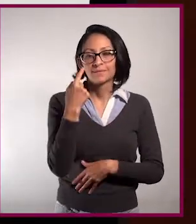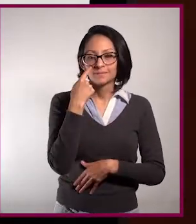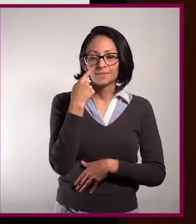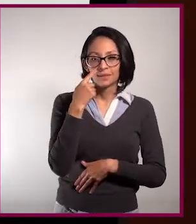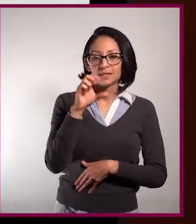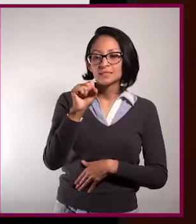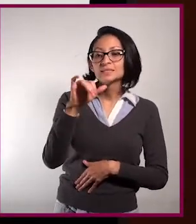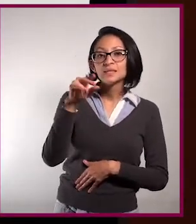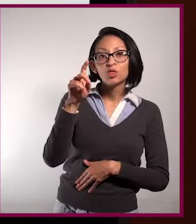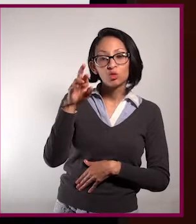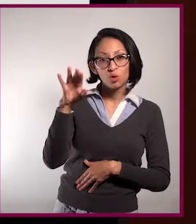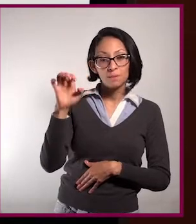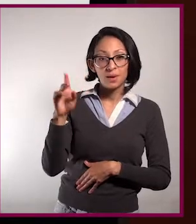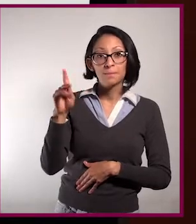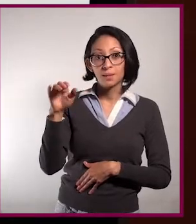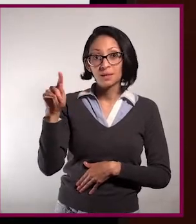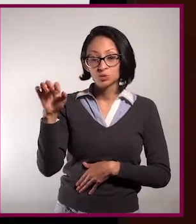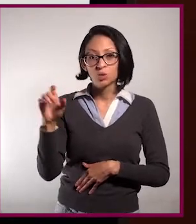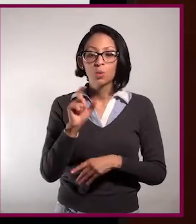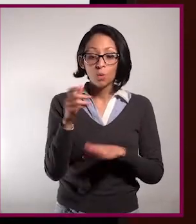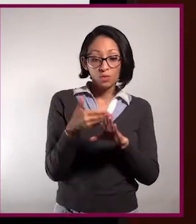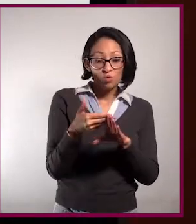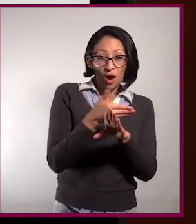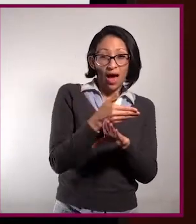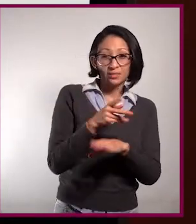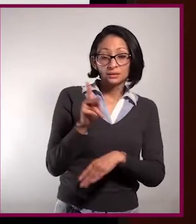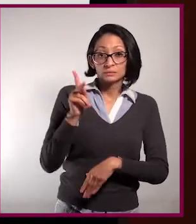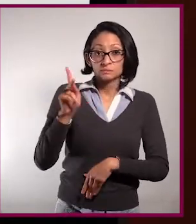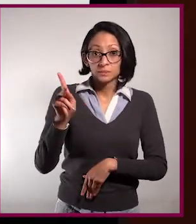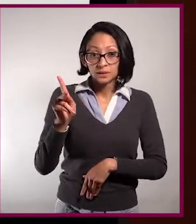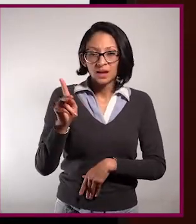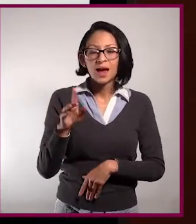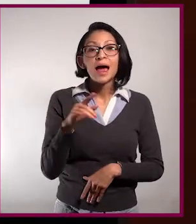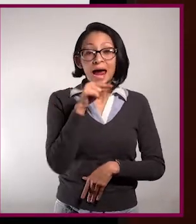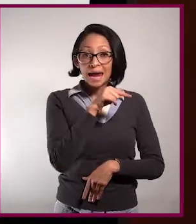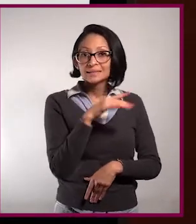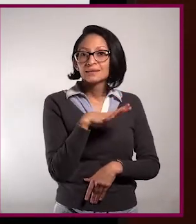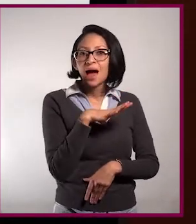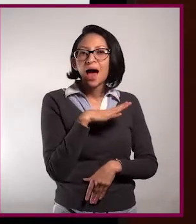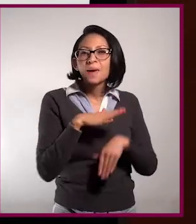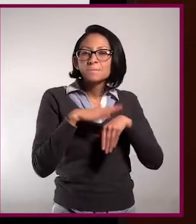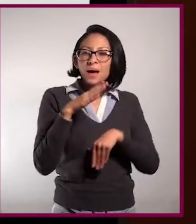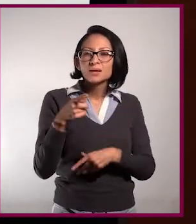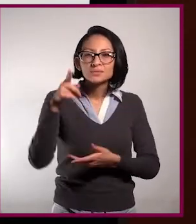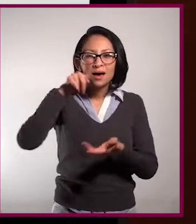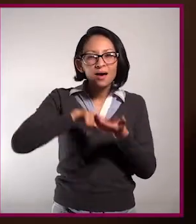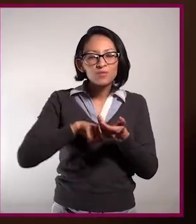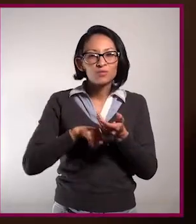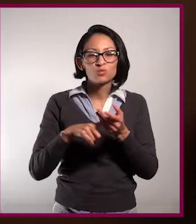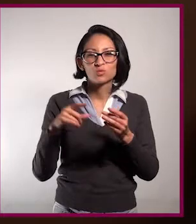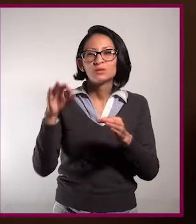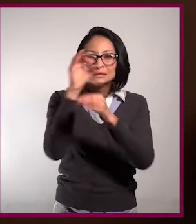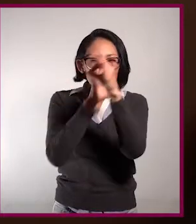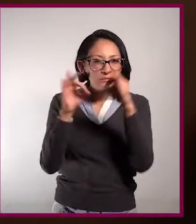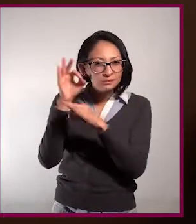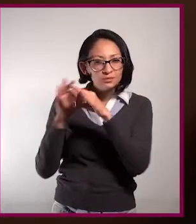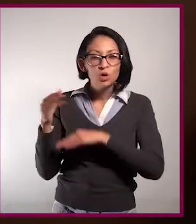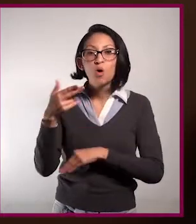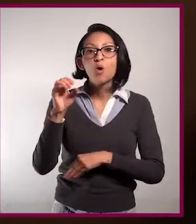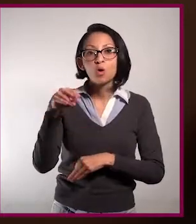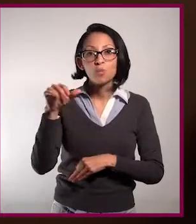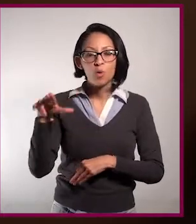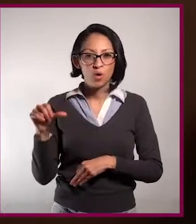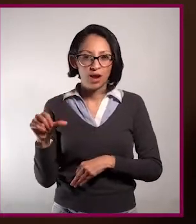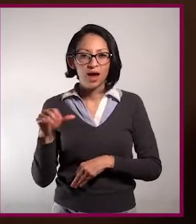que justamente como su nombre lo dice, se presenta días antes de la menstruación, y es cuando hay mayor cantidad de hormonas. Entonces hay muchas mujeres